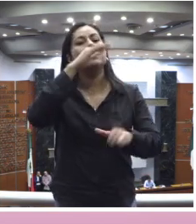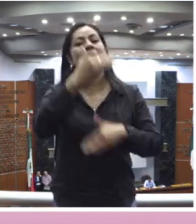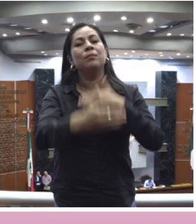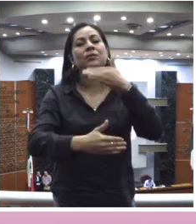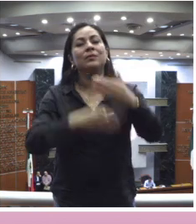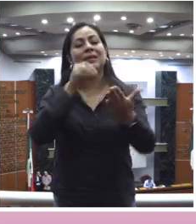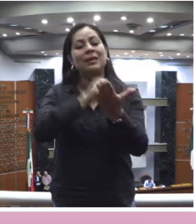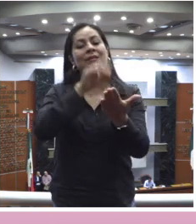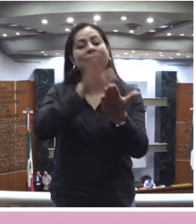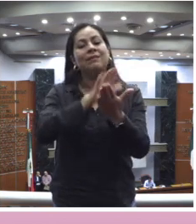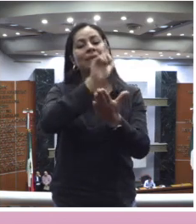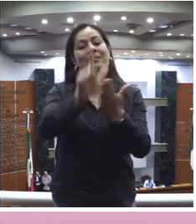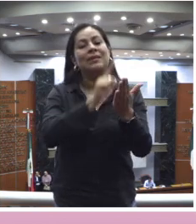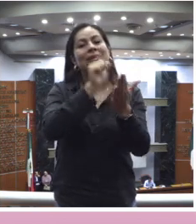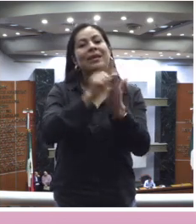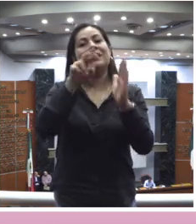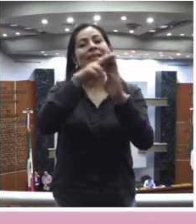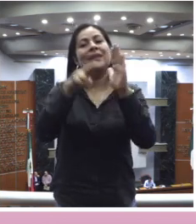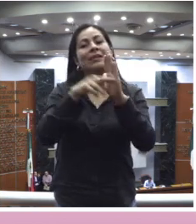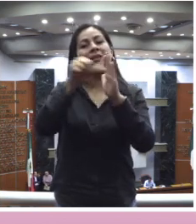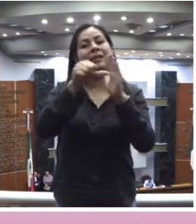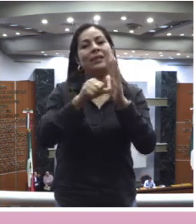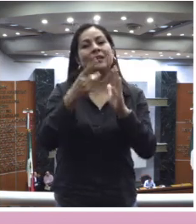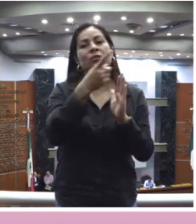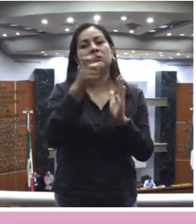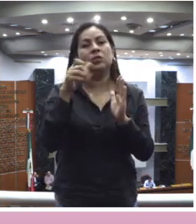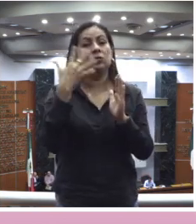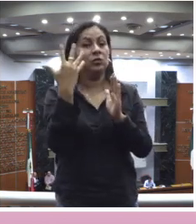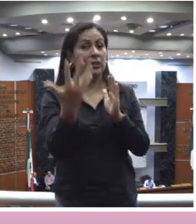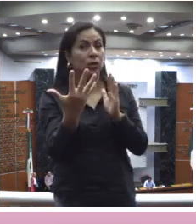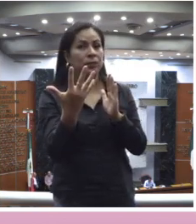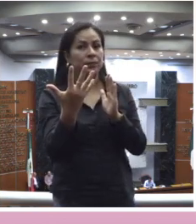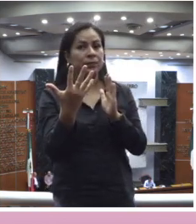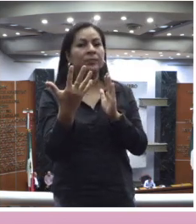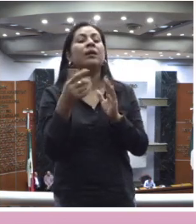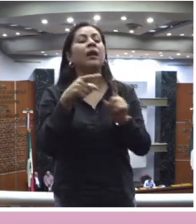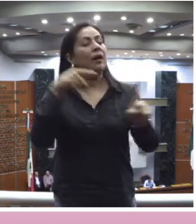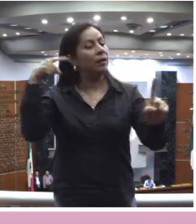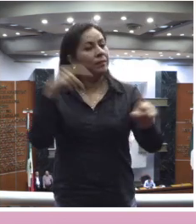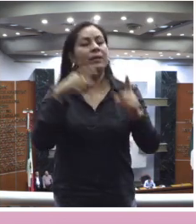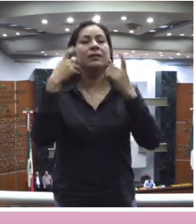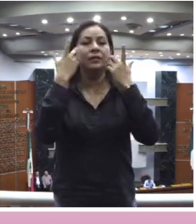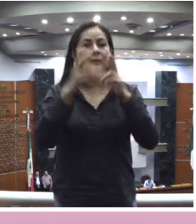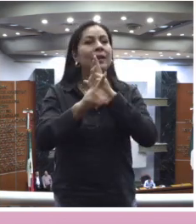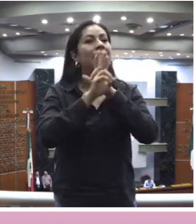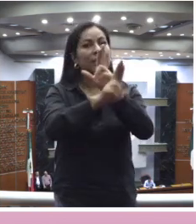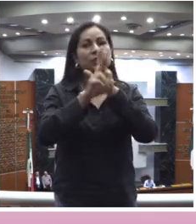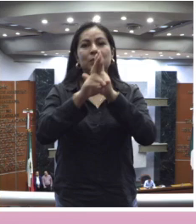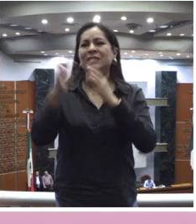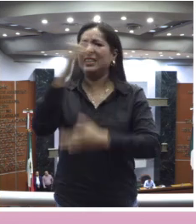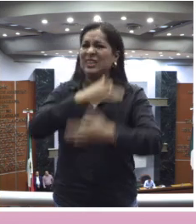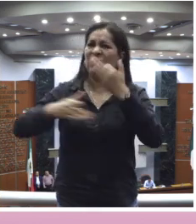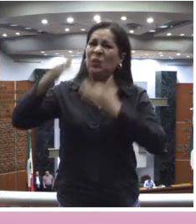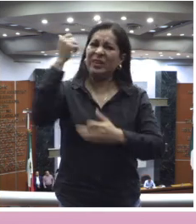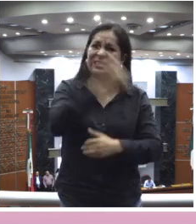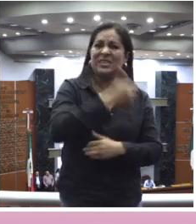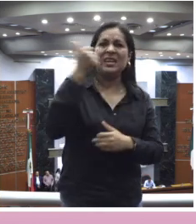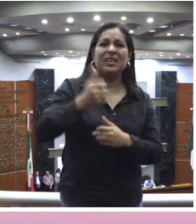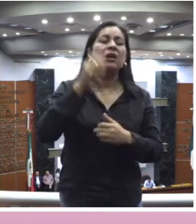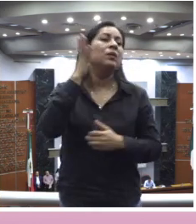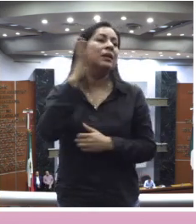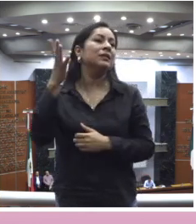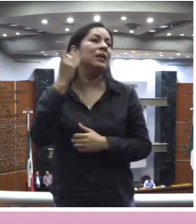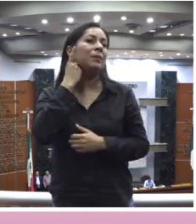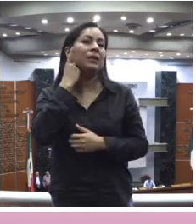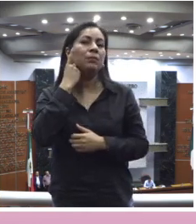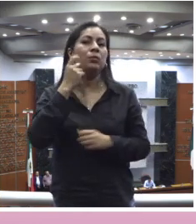procedimiento establecido en la ley reglamentaria del artículo 105, a fin de esperar las contestaciones de todas y cada una de las